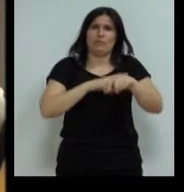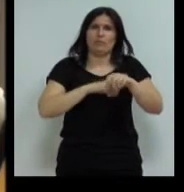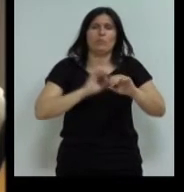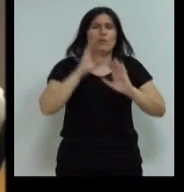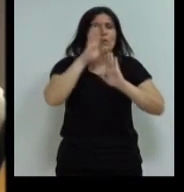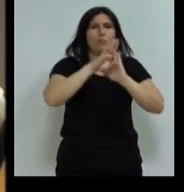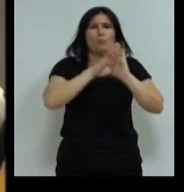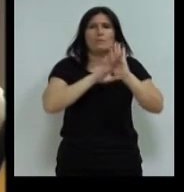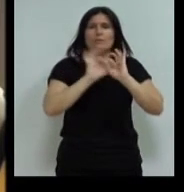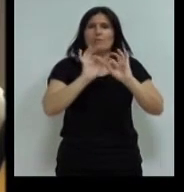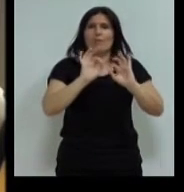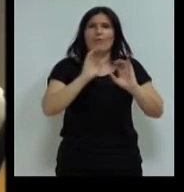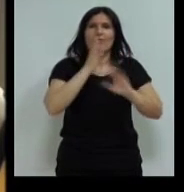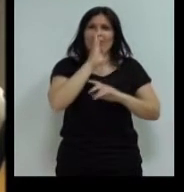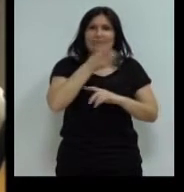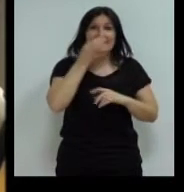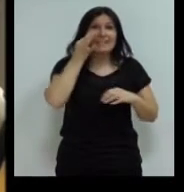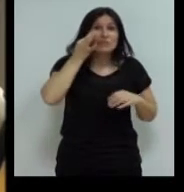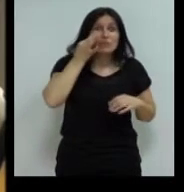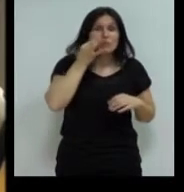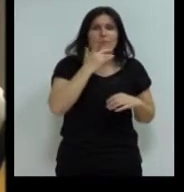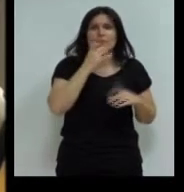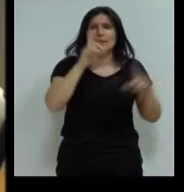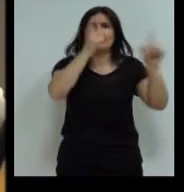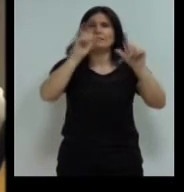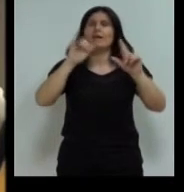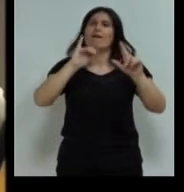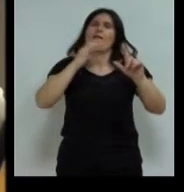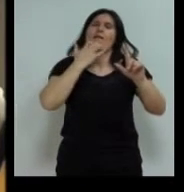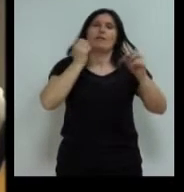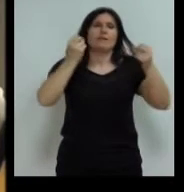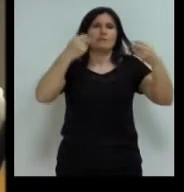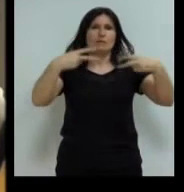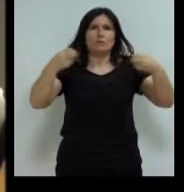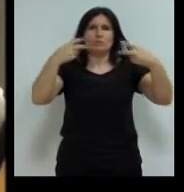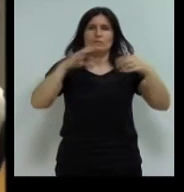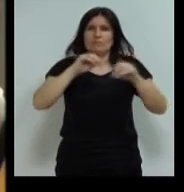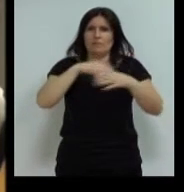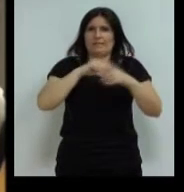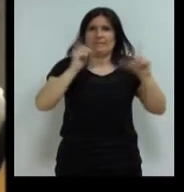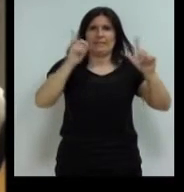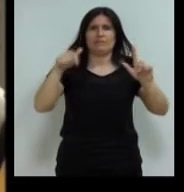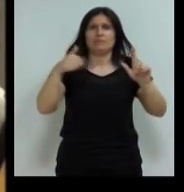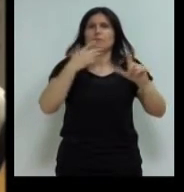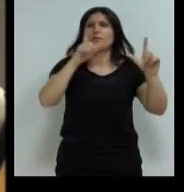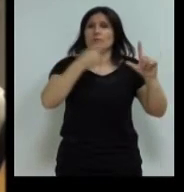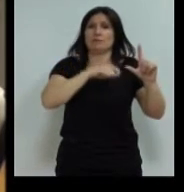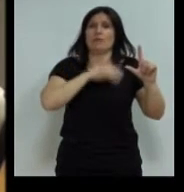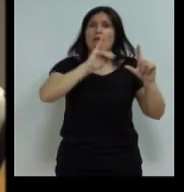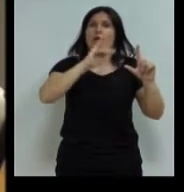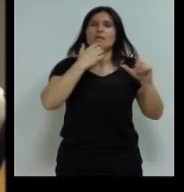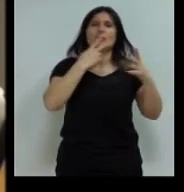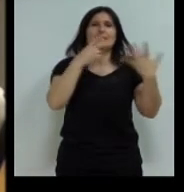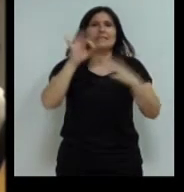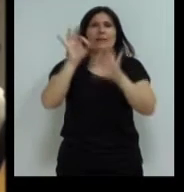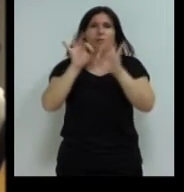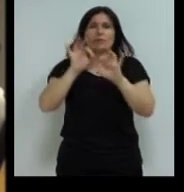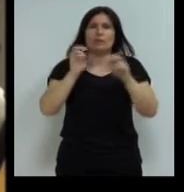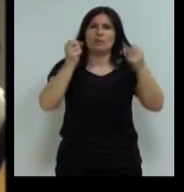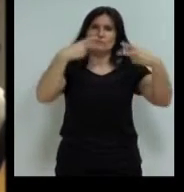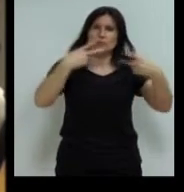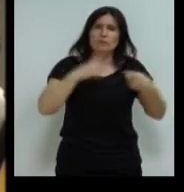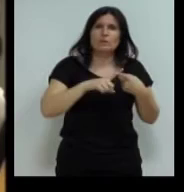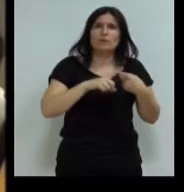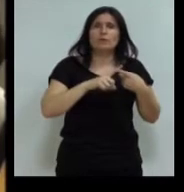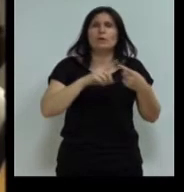todo. Las televisiones ahora mismo están subtitulando en televisión. O sea, Televisión Española ahora mismo tiene un 70% de obligación, la